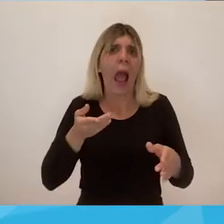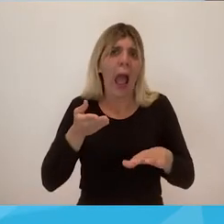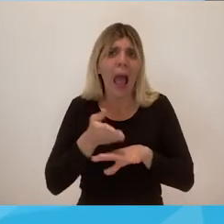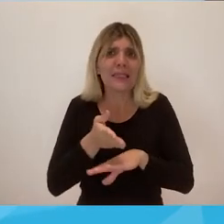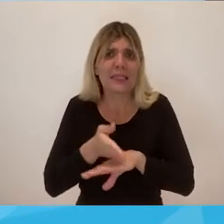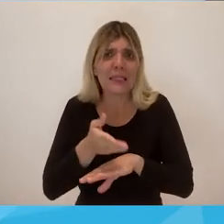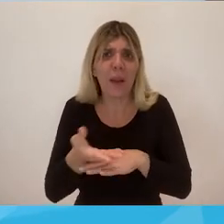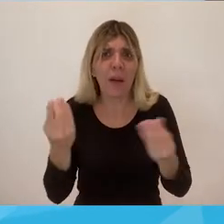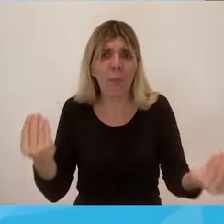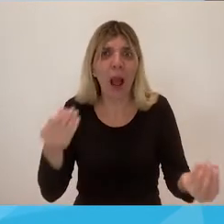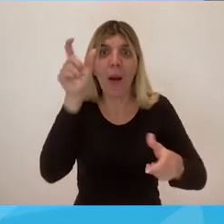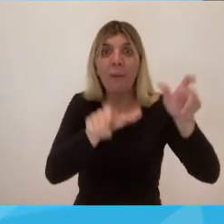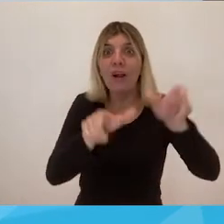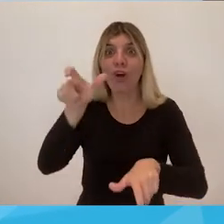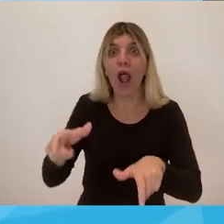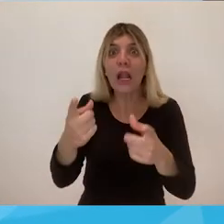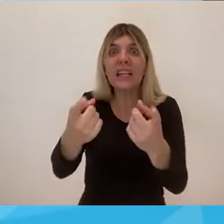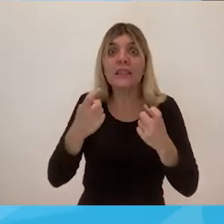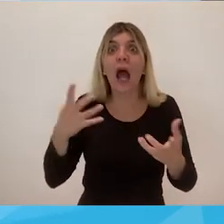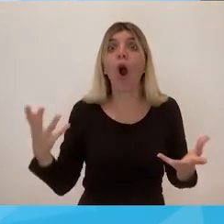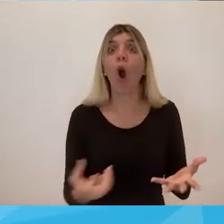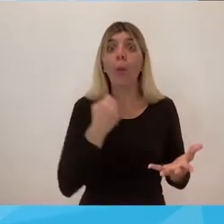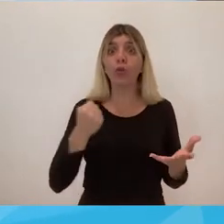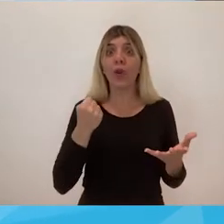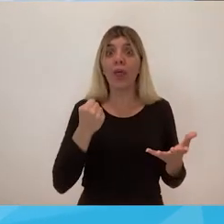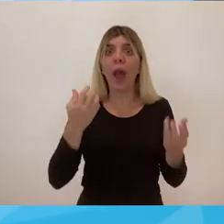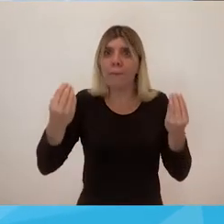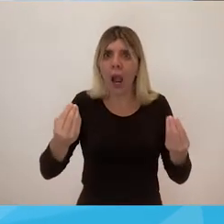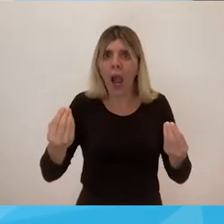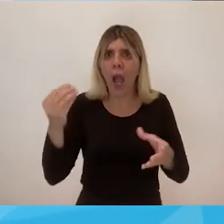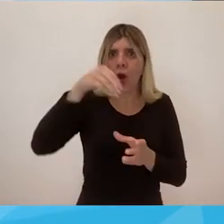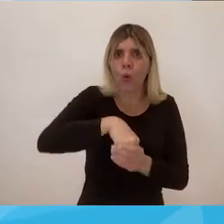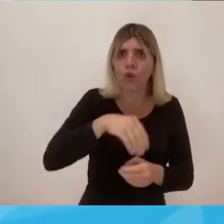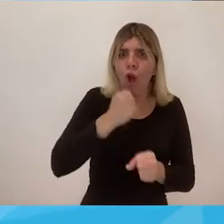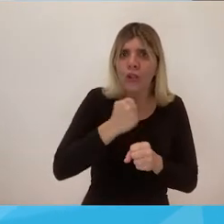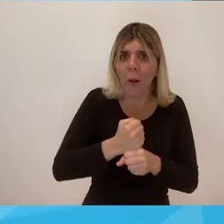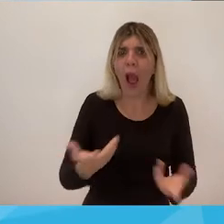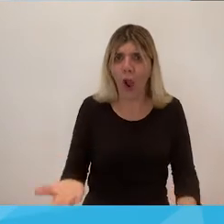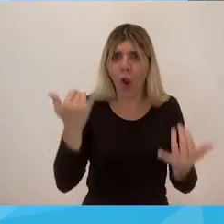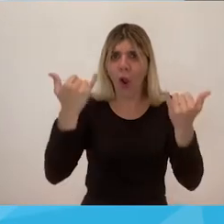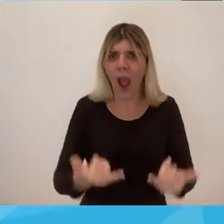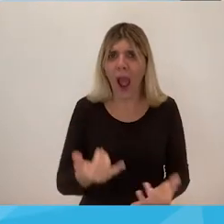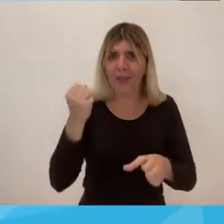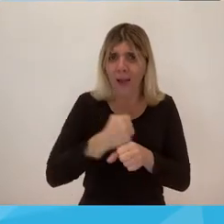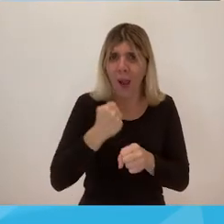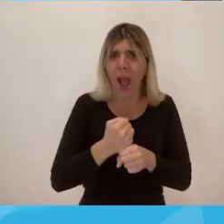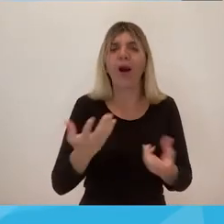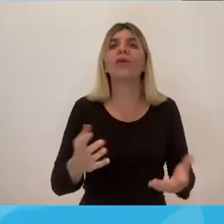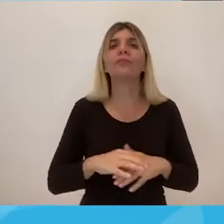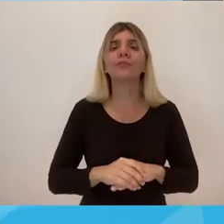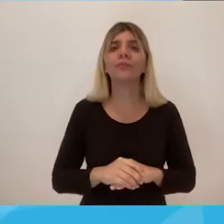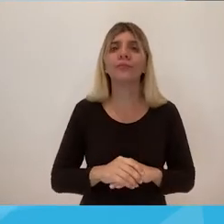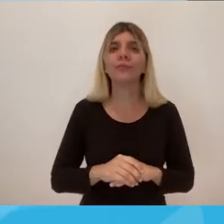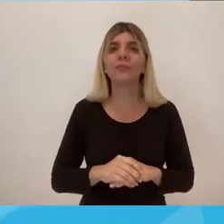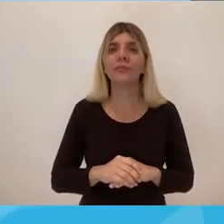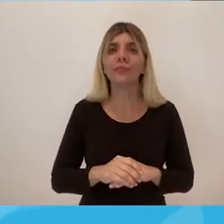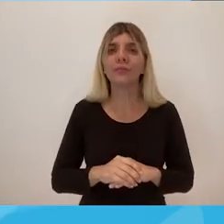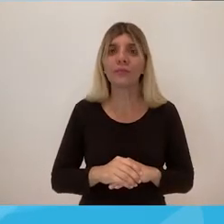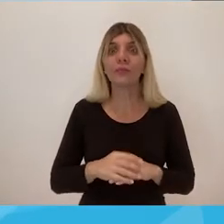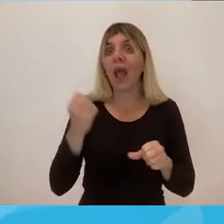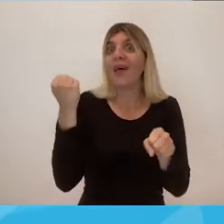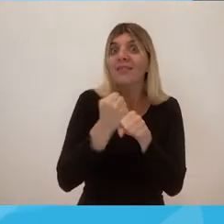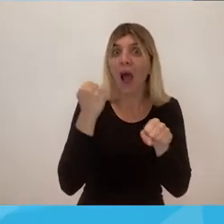pueda estar accesible para personas que necesitan oportunidades de inclusión laboral, oportunidades